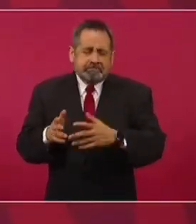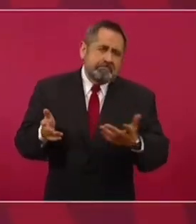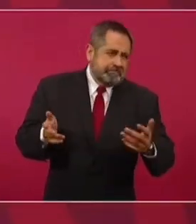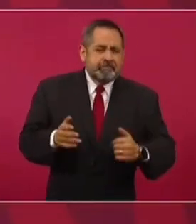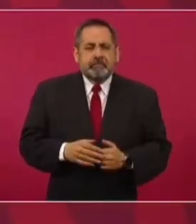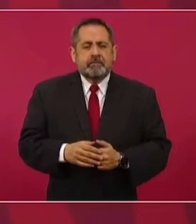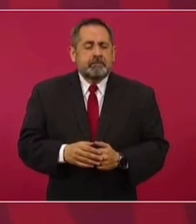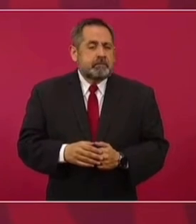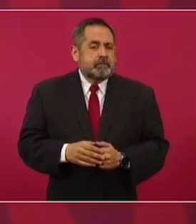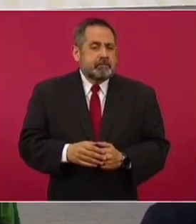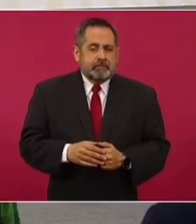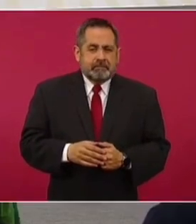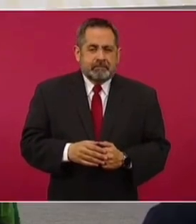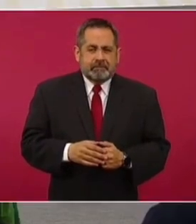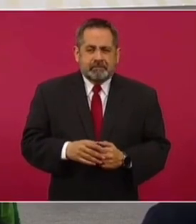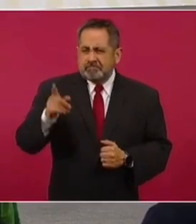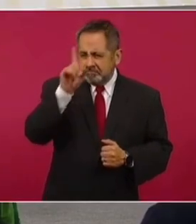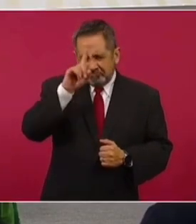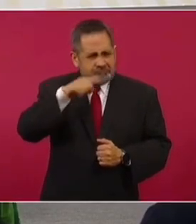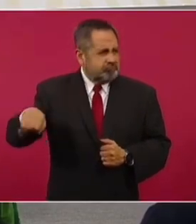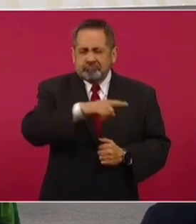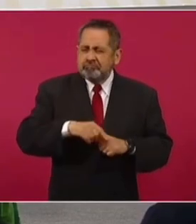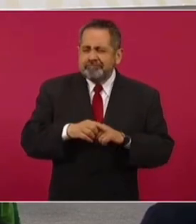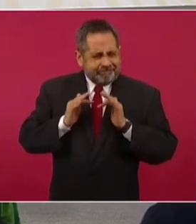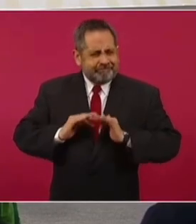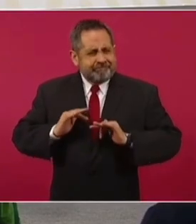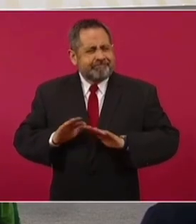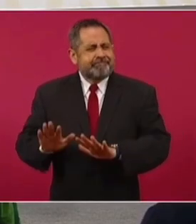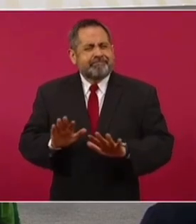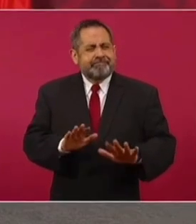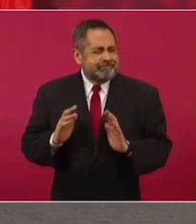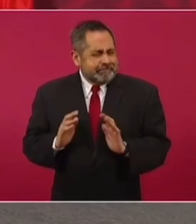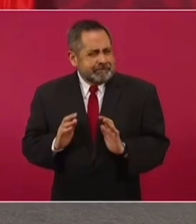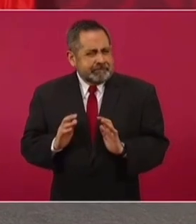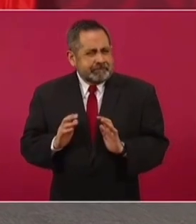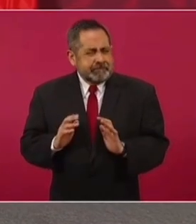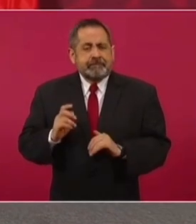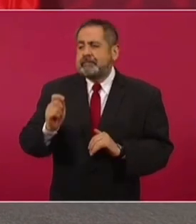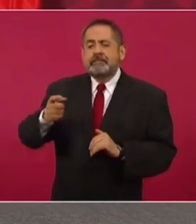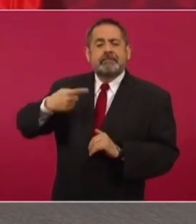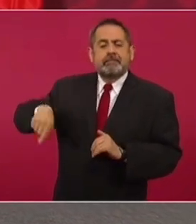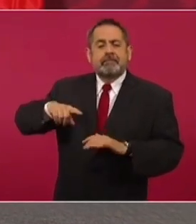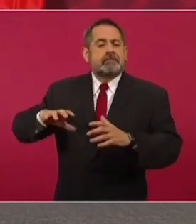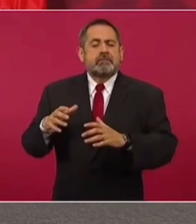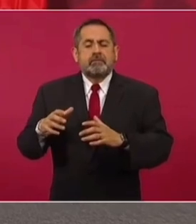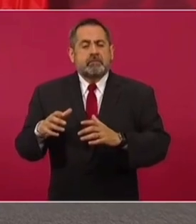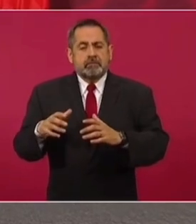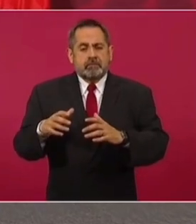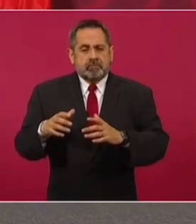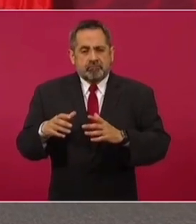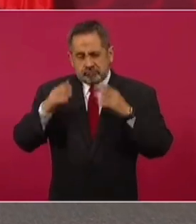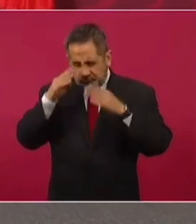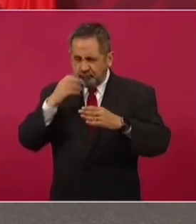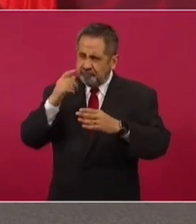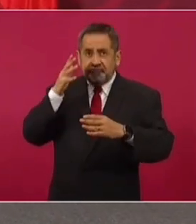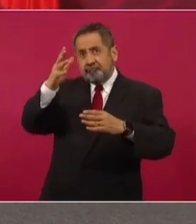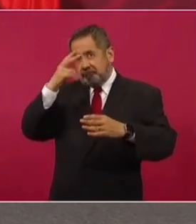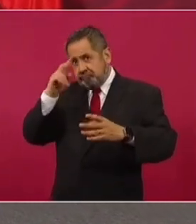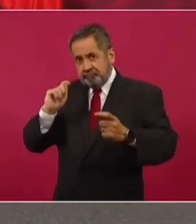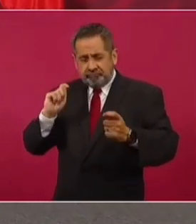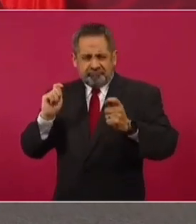que nos serenemos todos, sobre todo los que estamos empeñados en transformar el